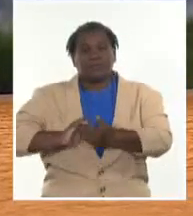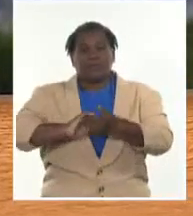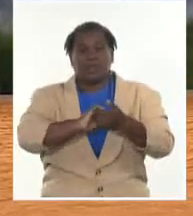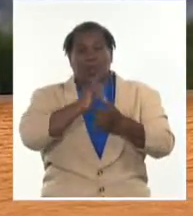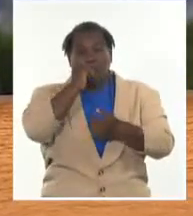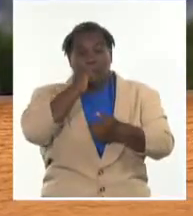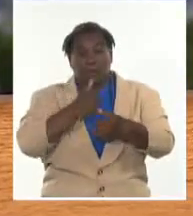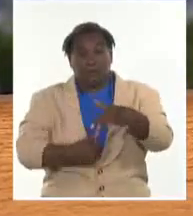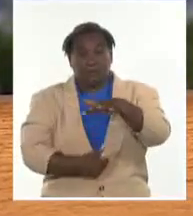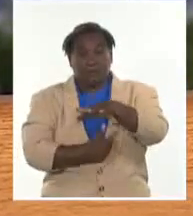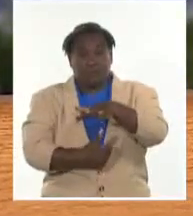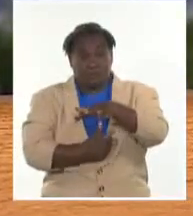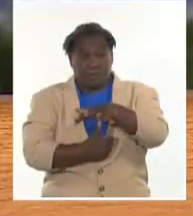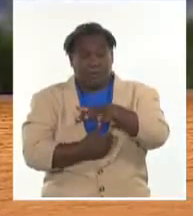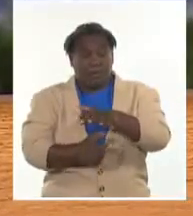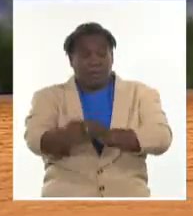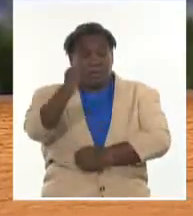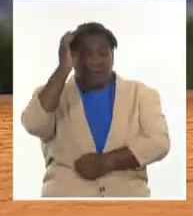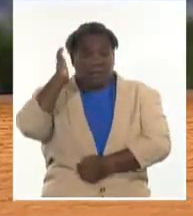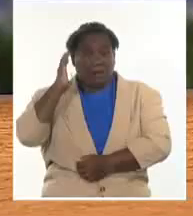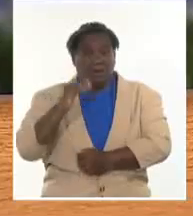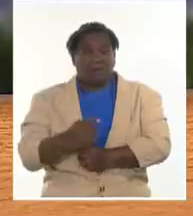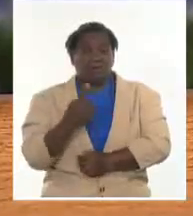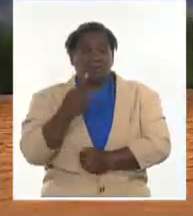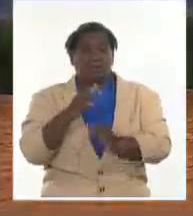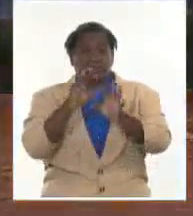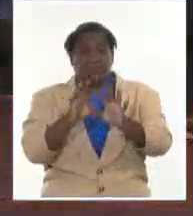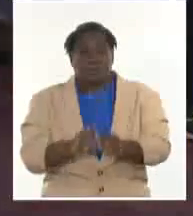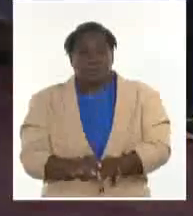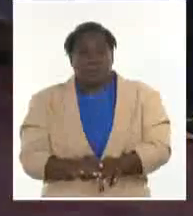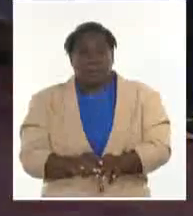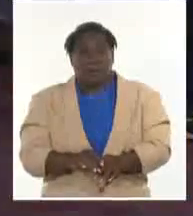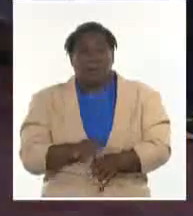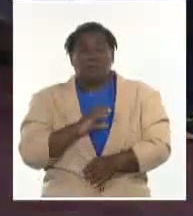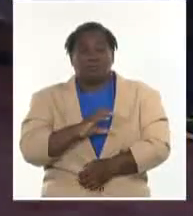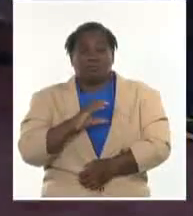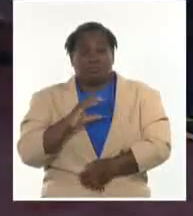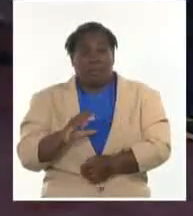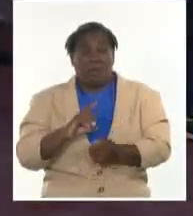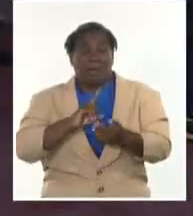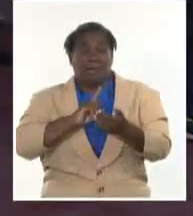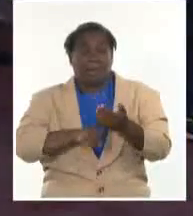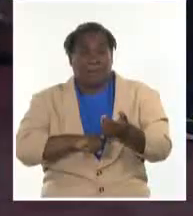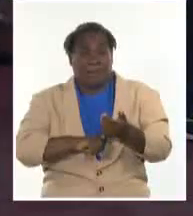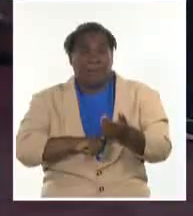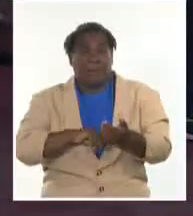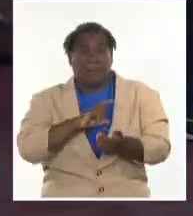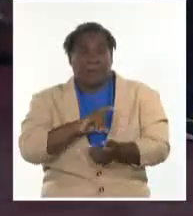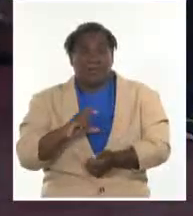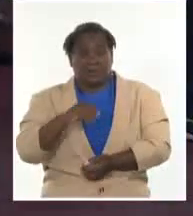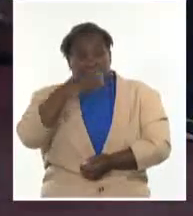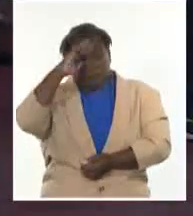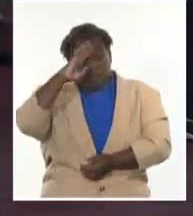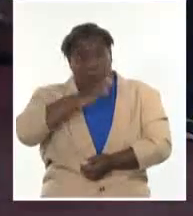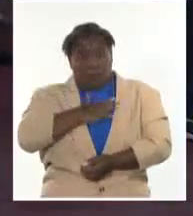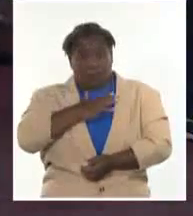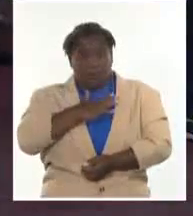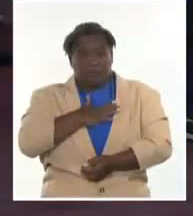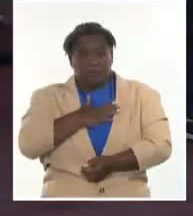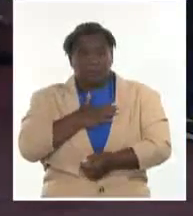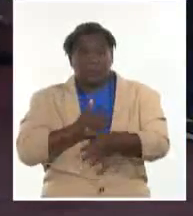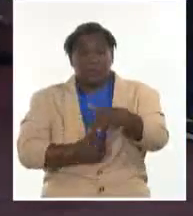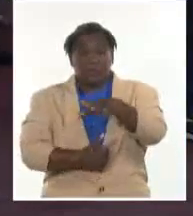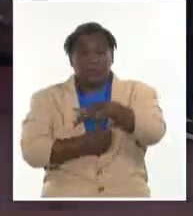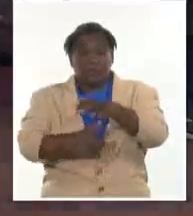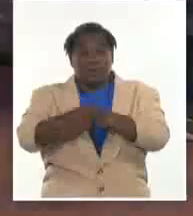Miguel Díaz-Canel Bermúdez, primer secretario del Comité Central del Partido Comunista de Cuba y presidente